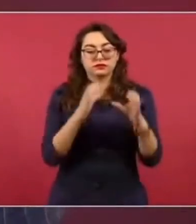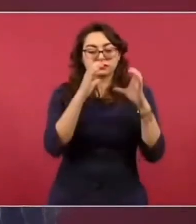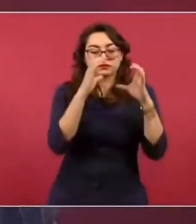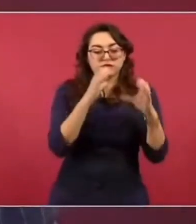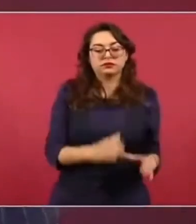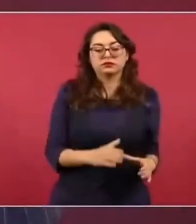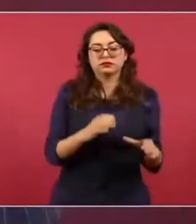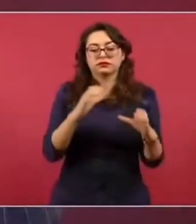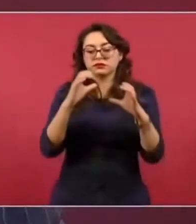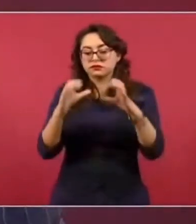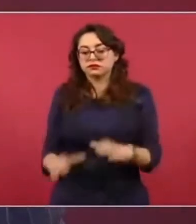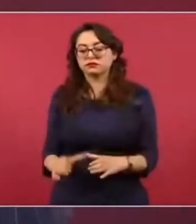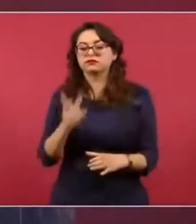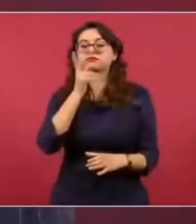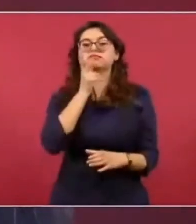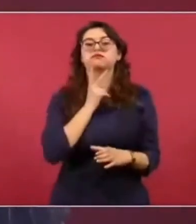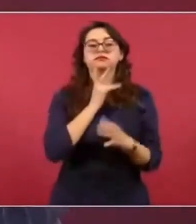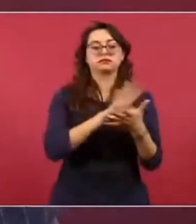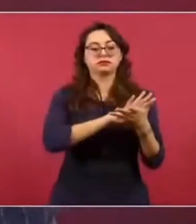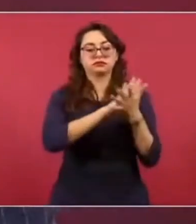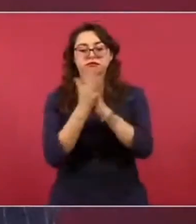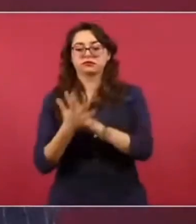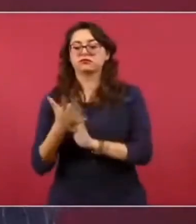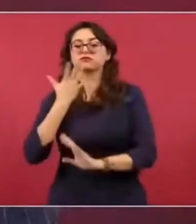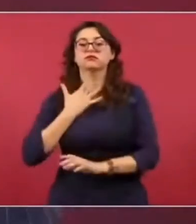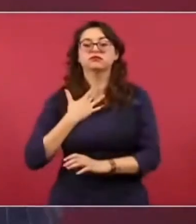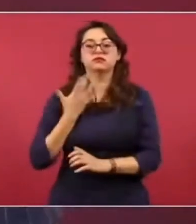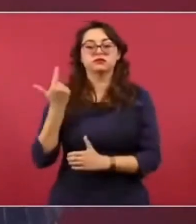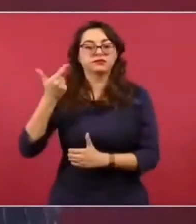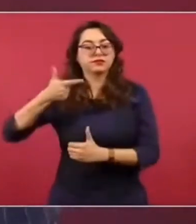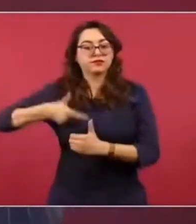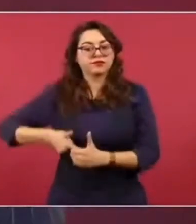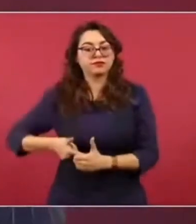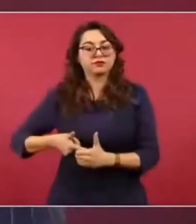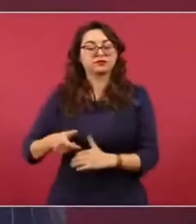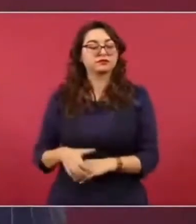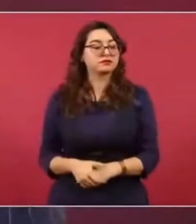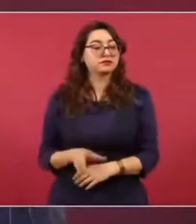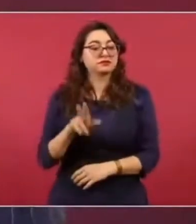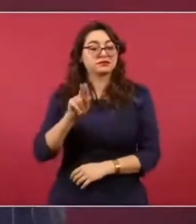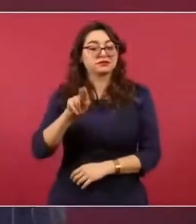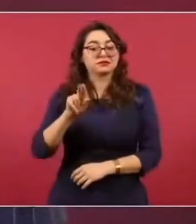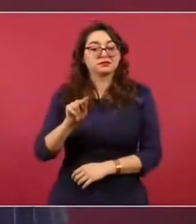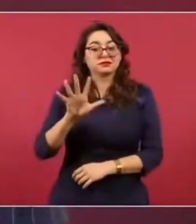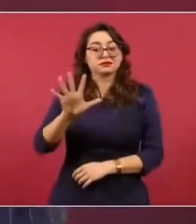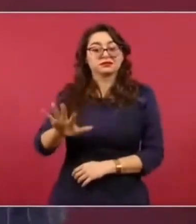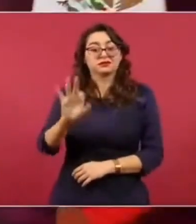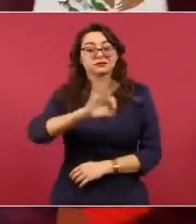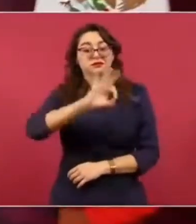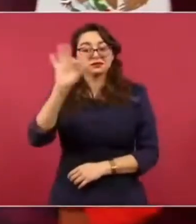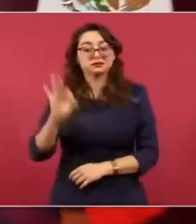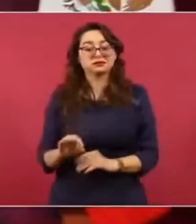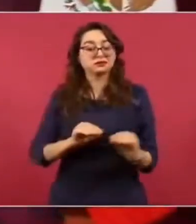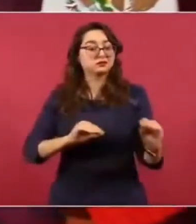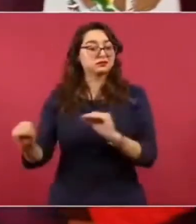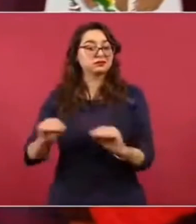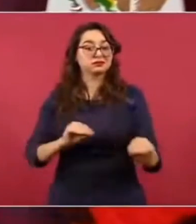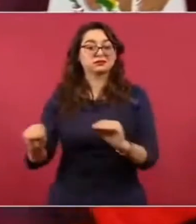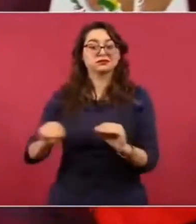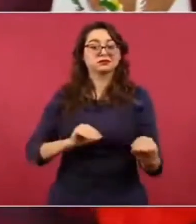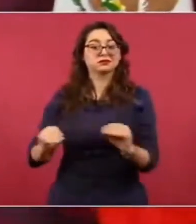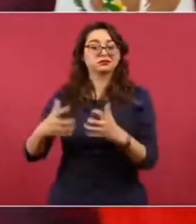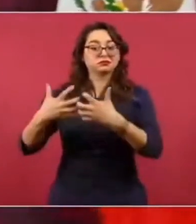procesa y está operando al 85% de su capacidad,